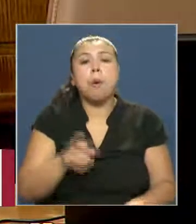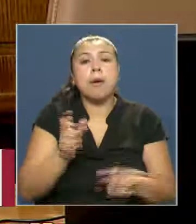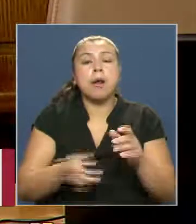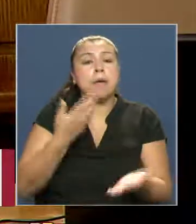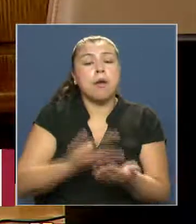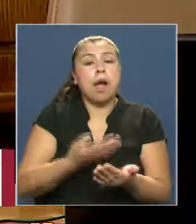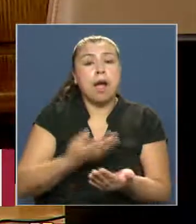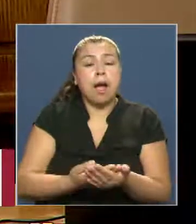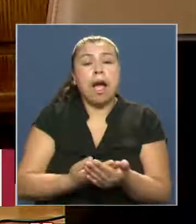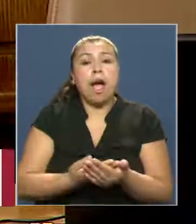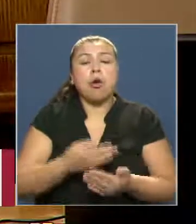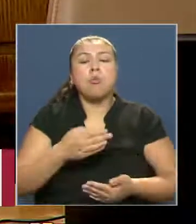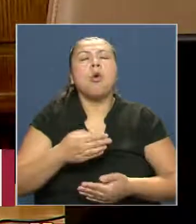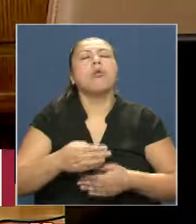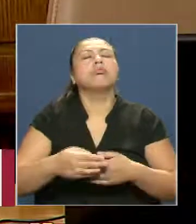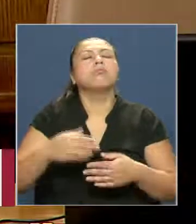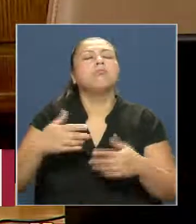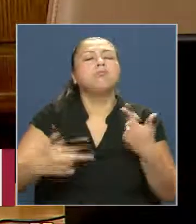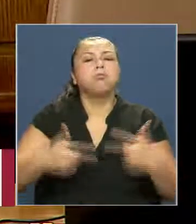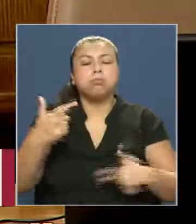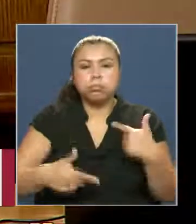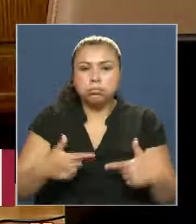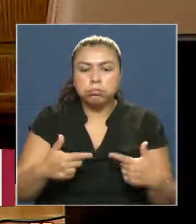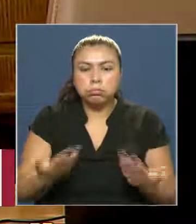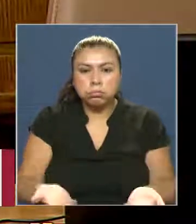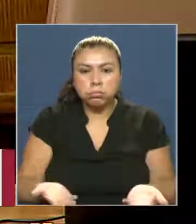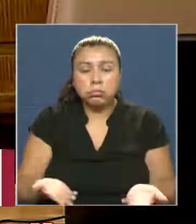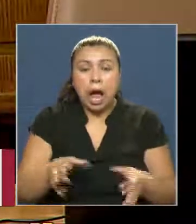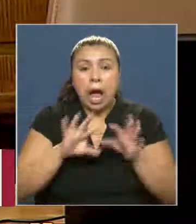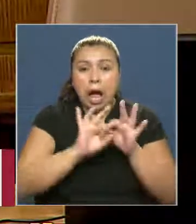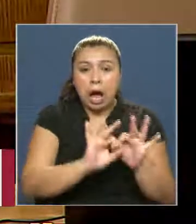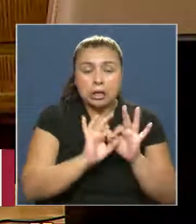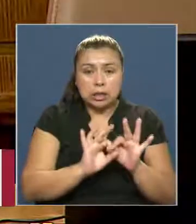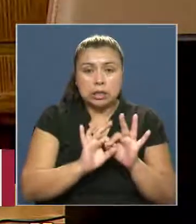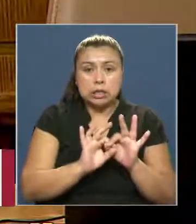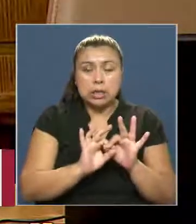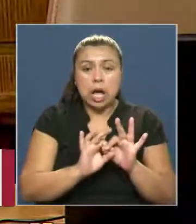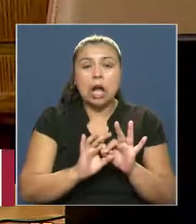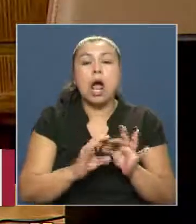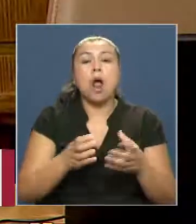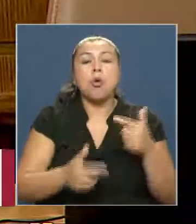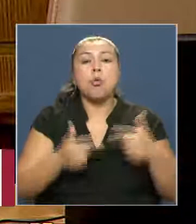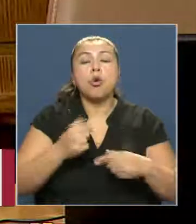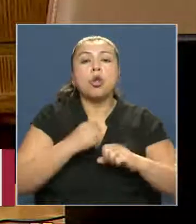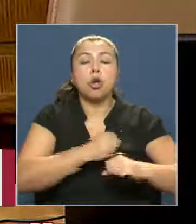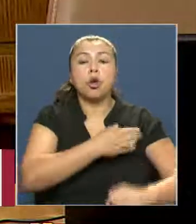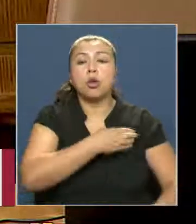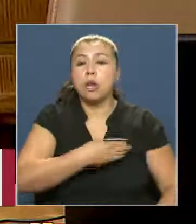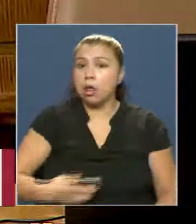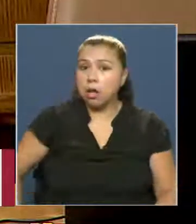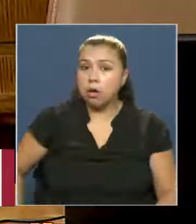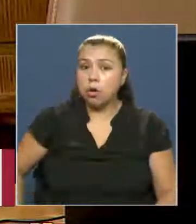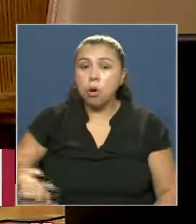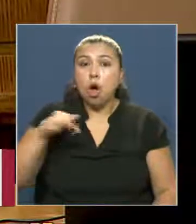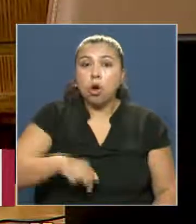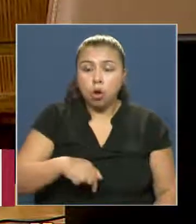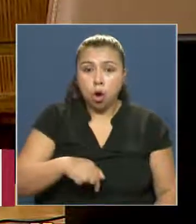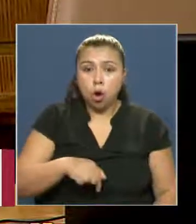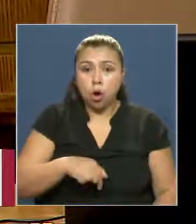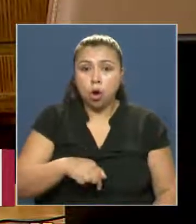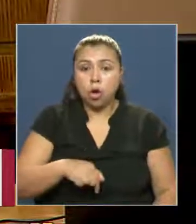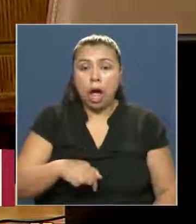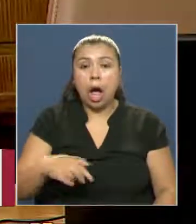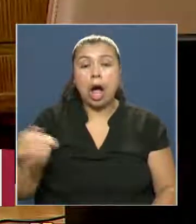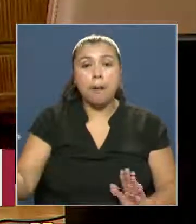políticas. Por ello, Obleza obliga a agradecer a la oposición que hoy día ha apoyado